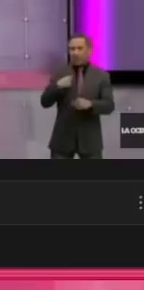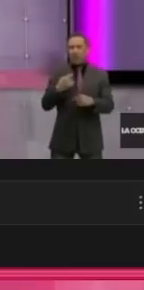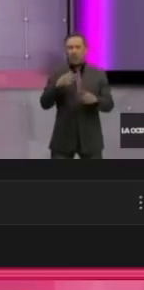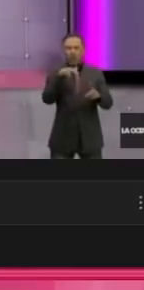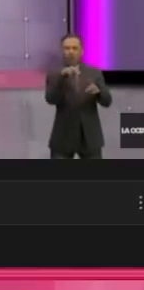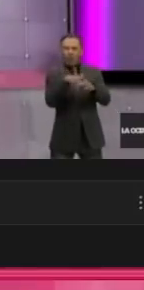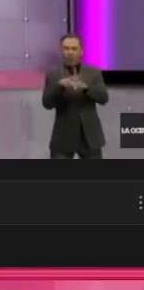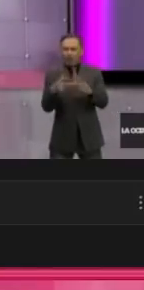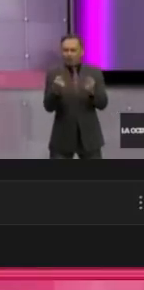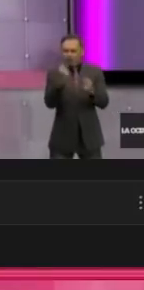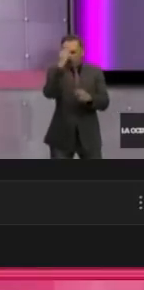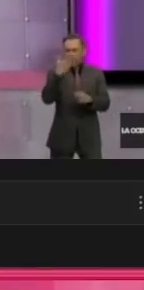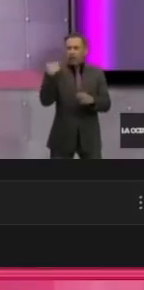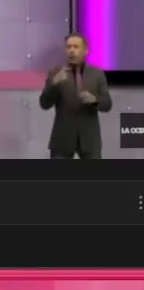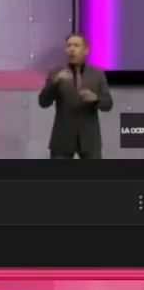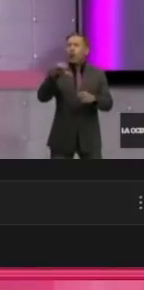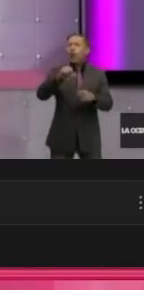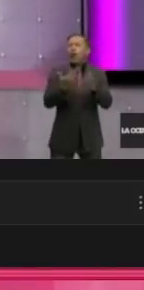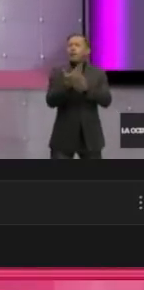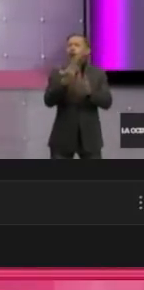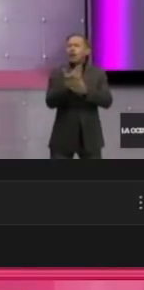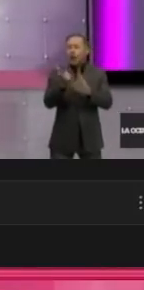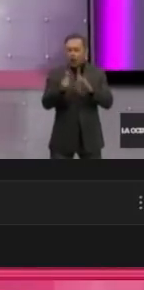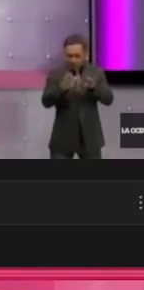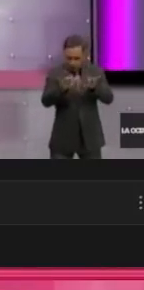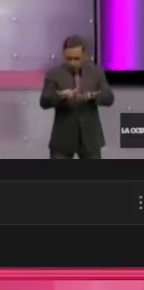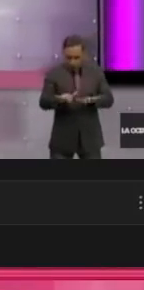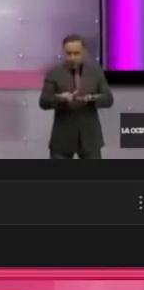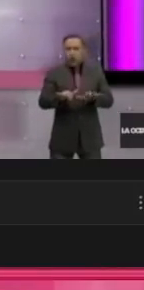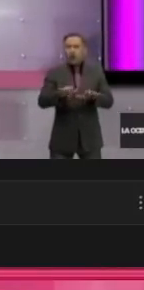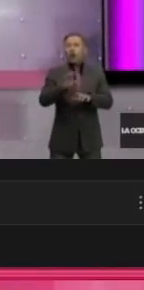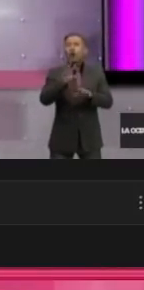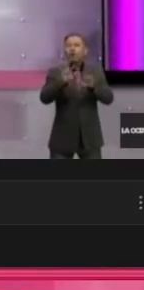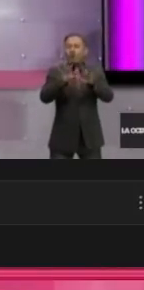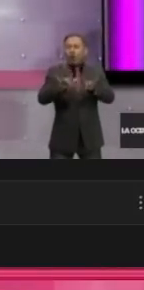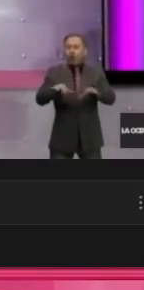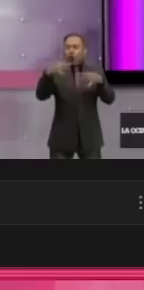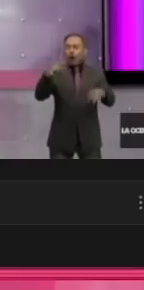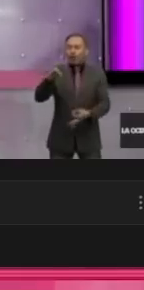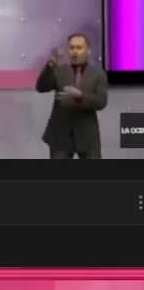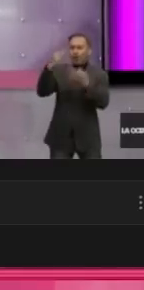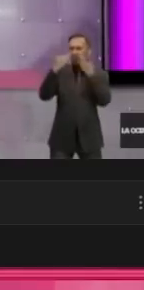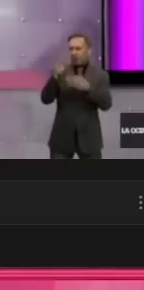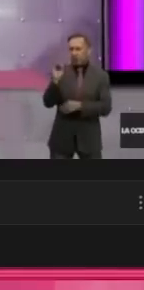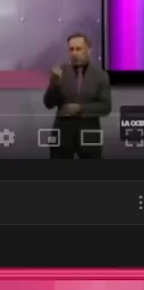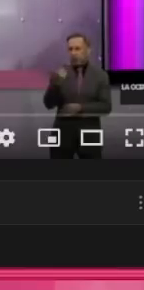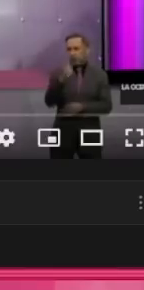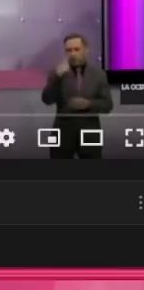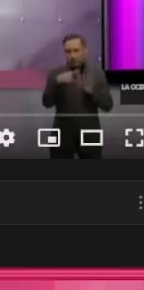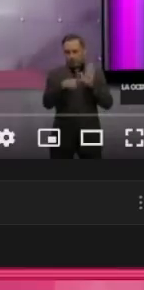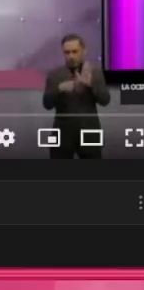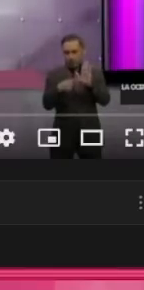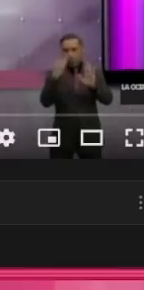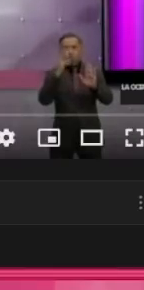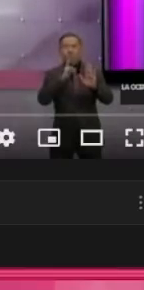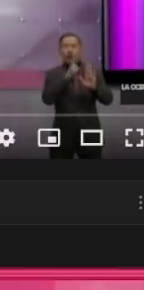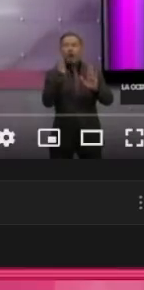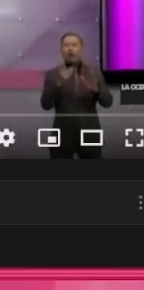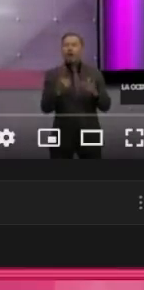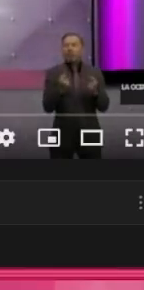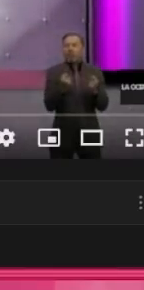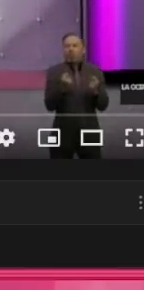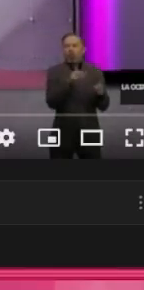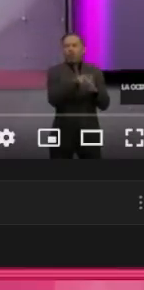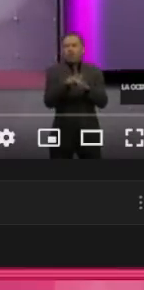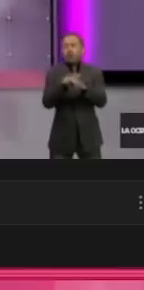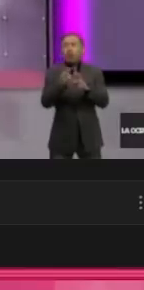una hoja de Word que hiciste en la mañana. Yo presento datos reales. Ahí está cómo ha disminuido el homicidio doloso. Señalabas hace